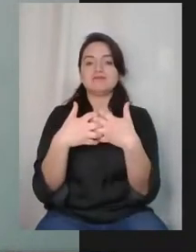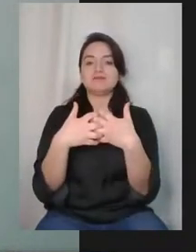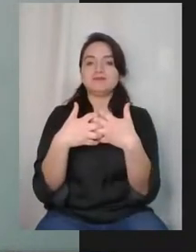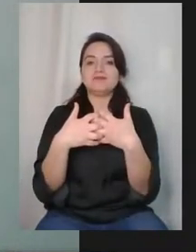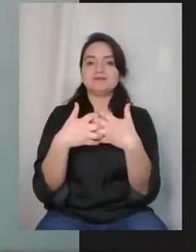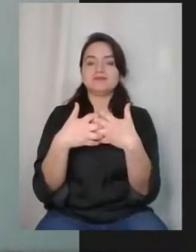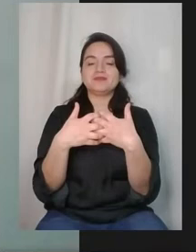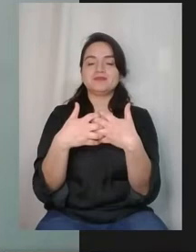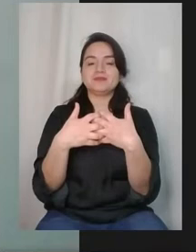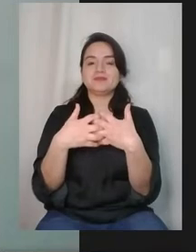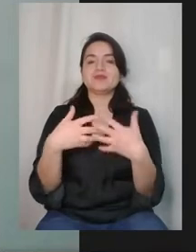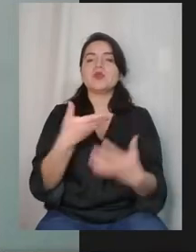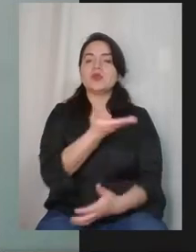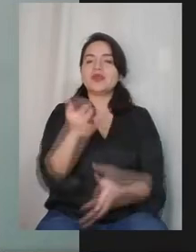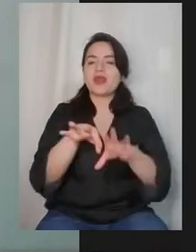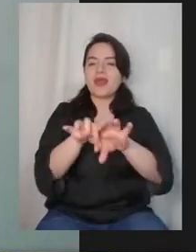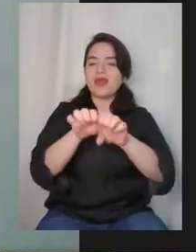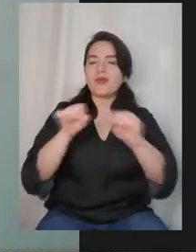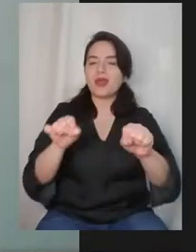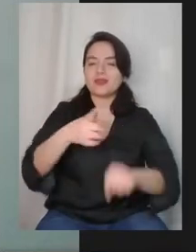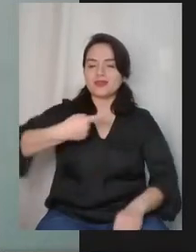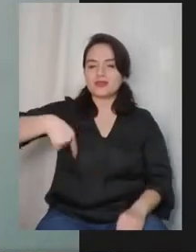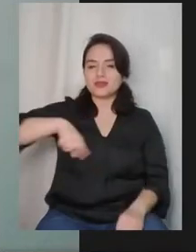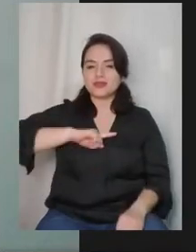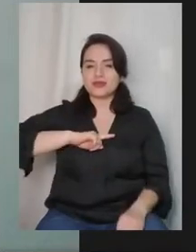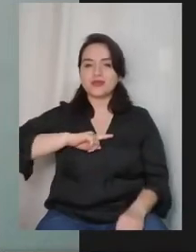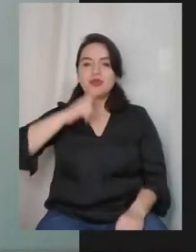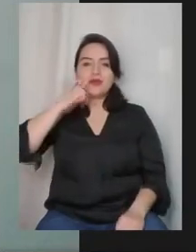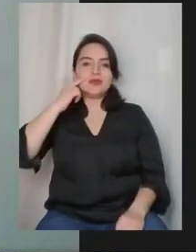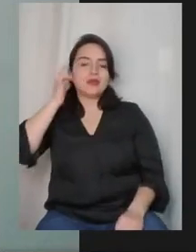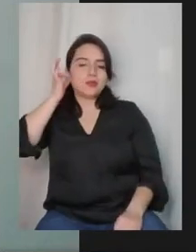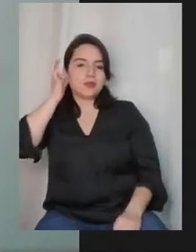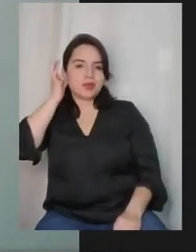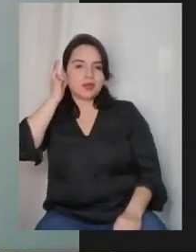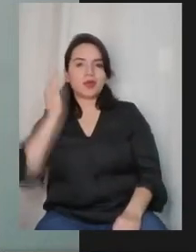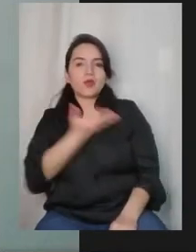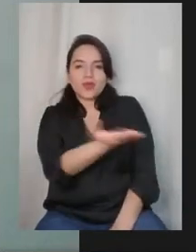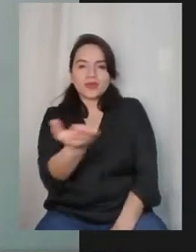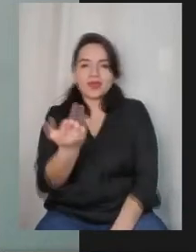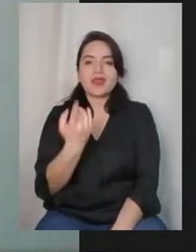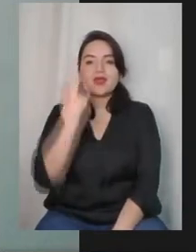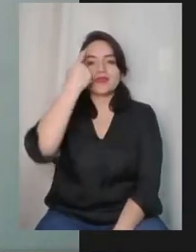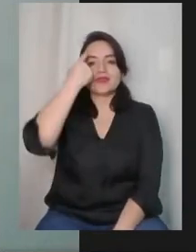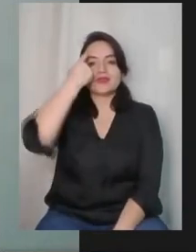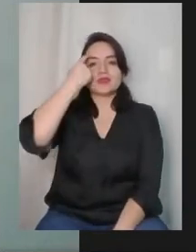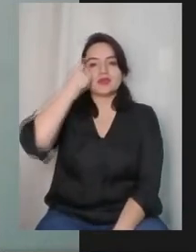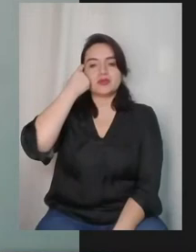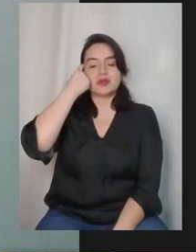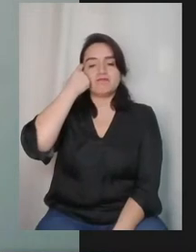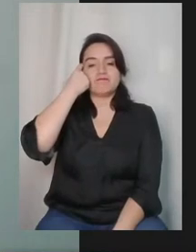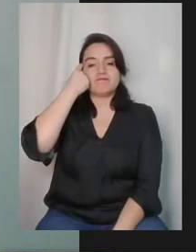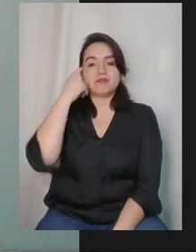que nosotras y nosotros les pedimos que los hagan a conciencia, y no por el momento de hoy, por lo que